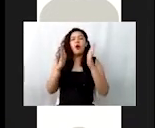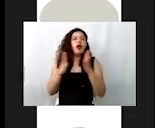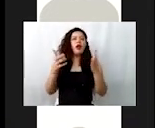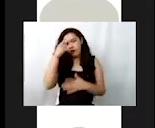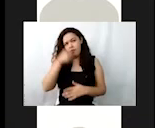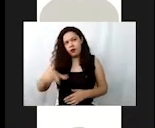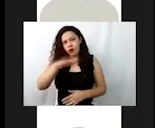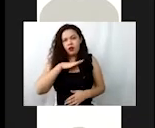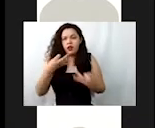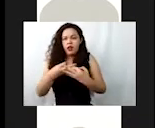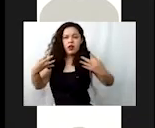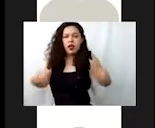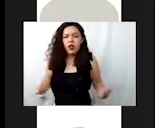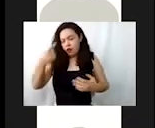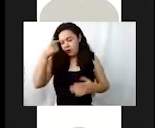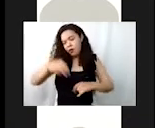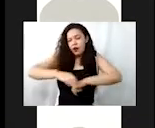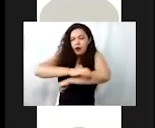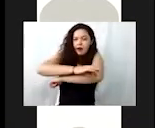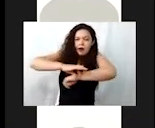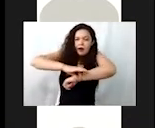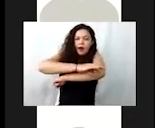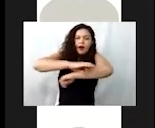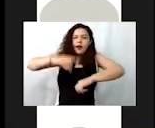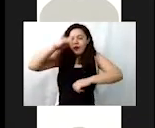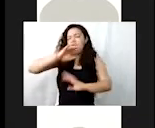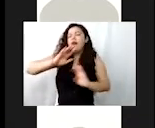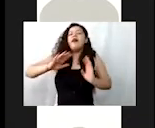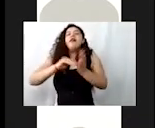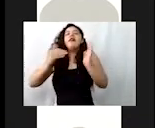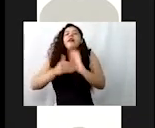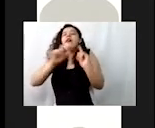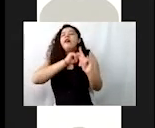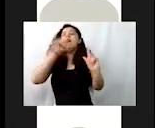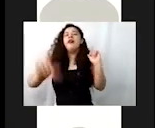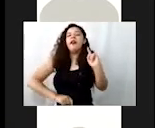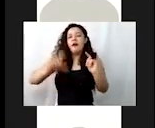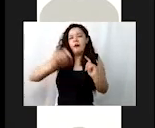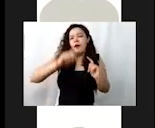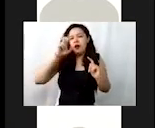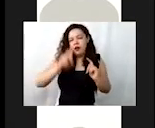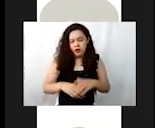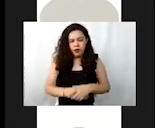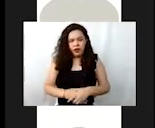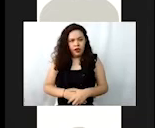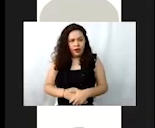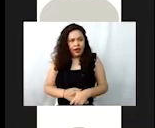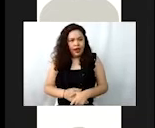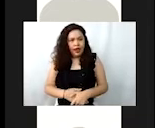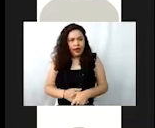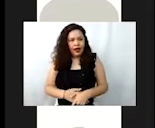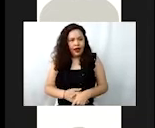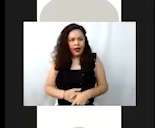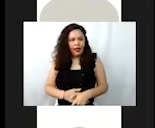ámbito territorial en el diseño de lo que se convertiría en la Estrategia Nacional de Agenda 2030. Y bueno,